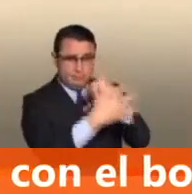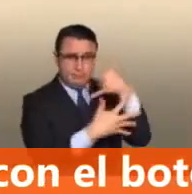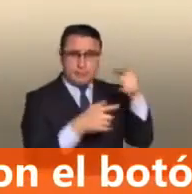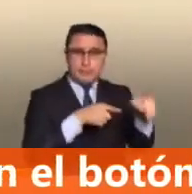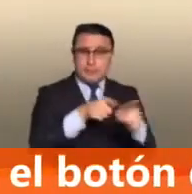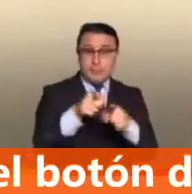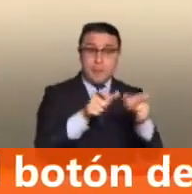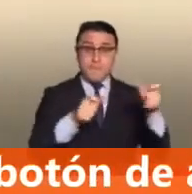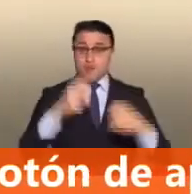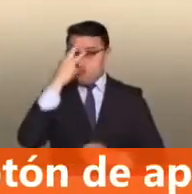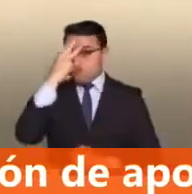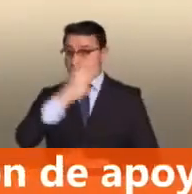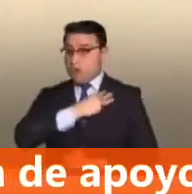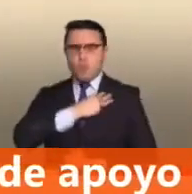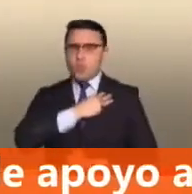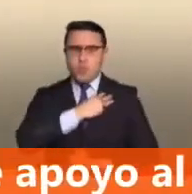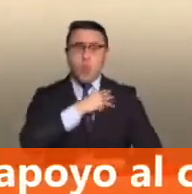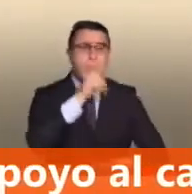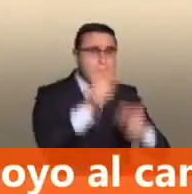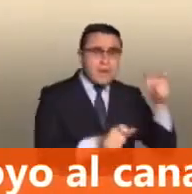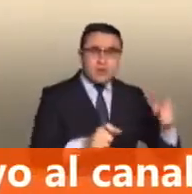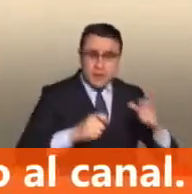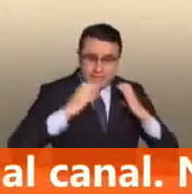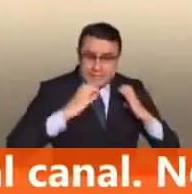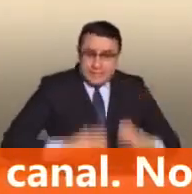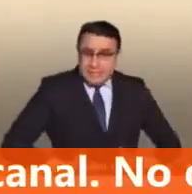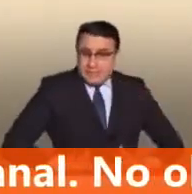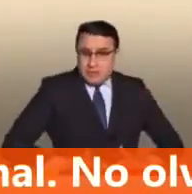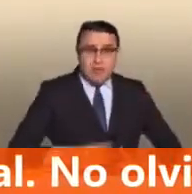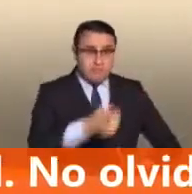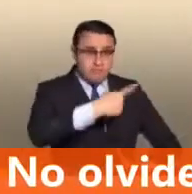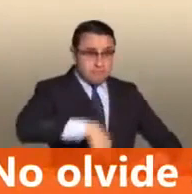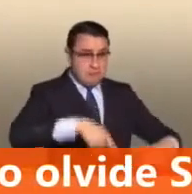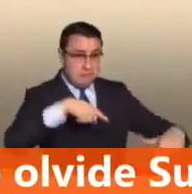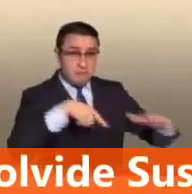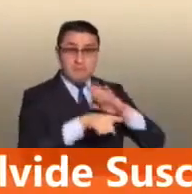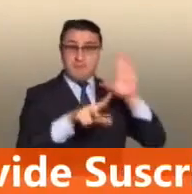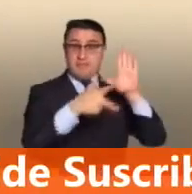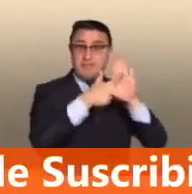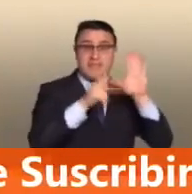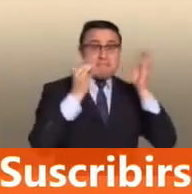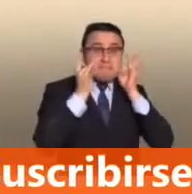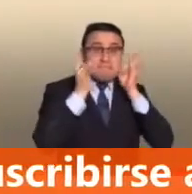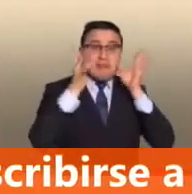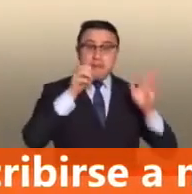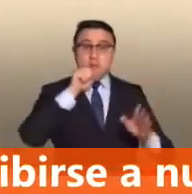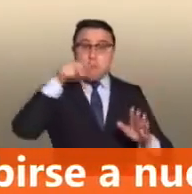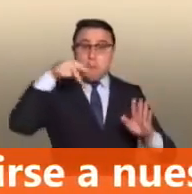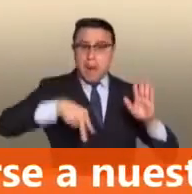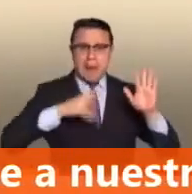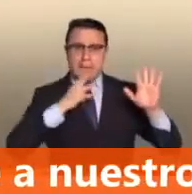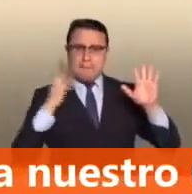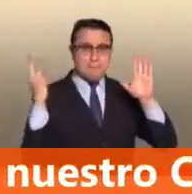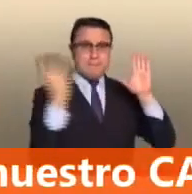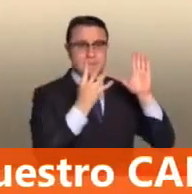Colombia, que es un delito de lesa humanidad y al cual se le podría llamar